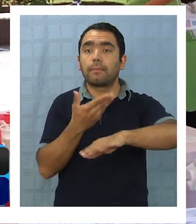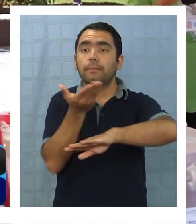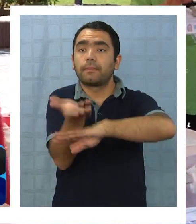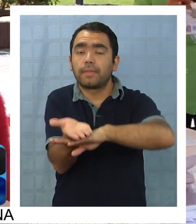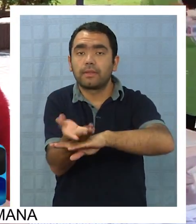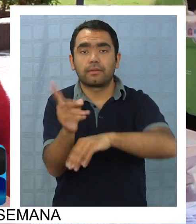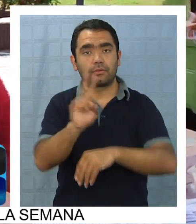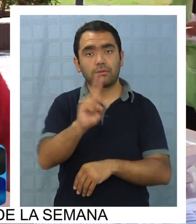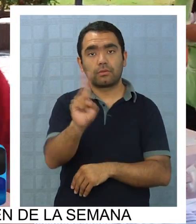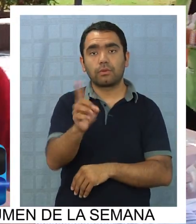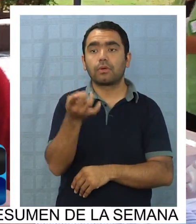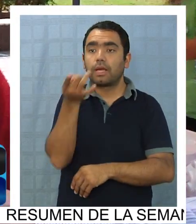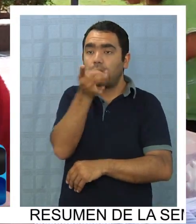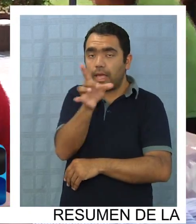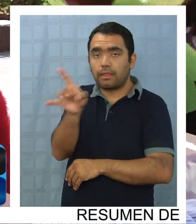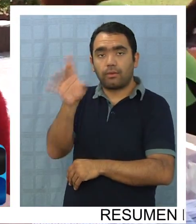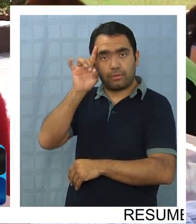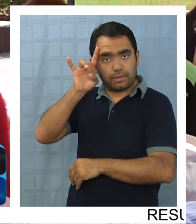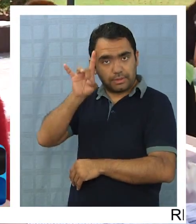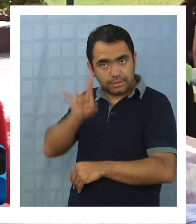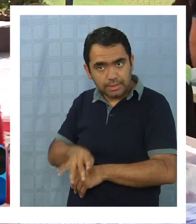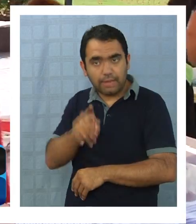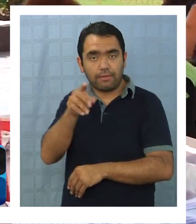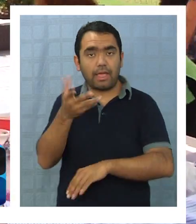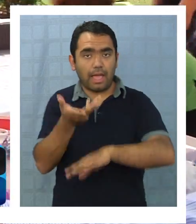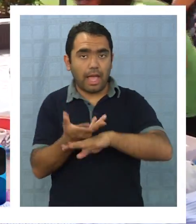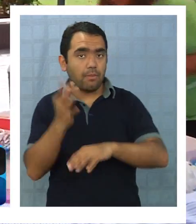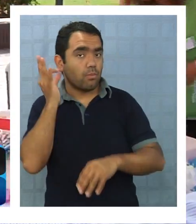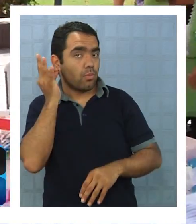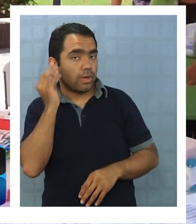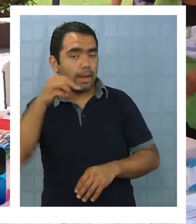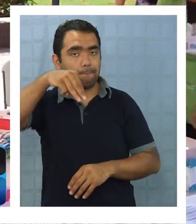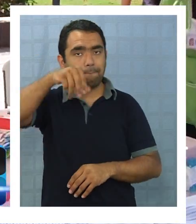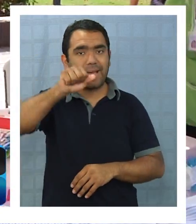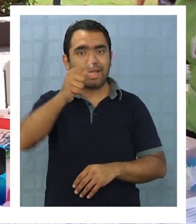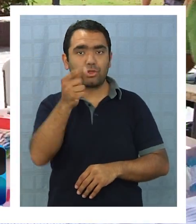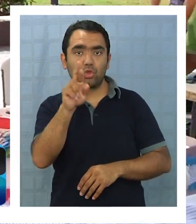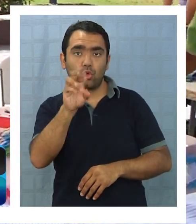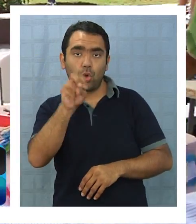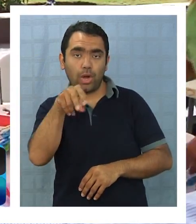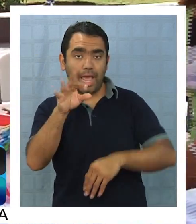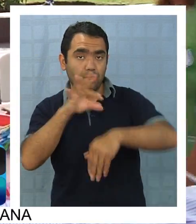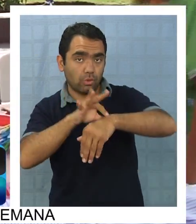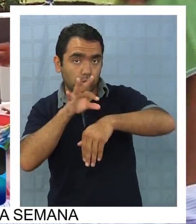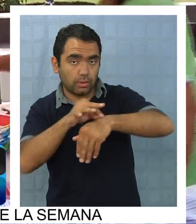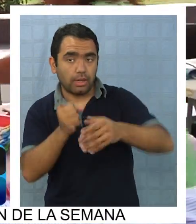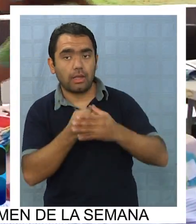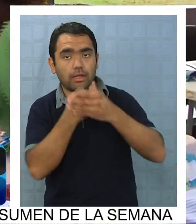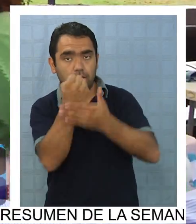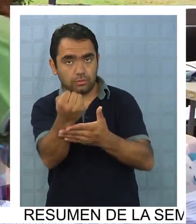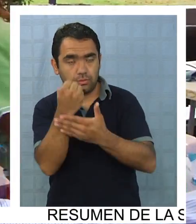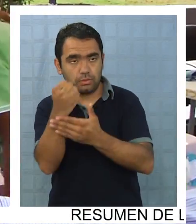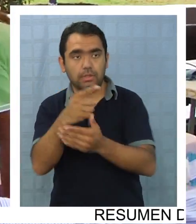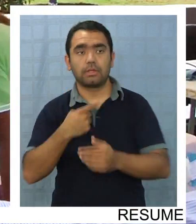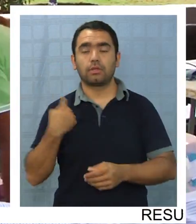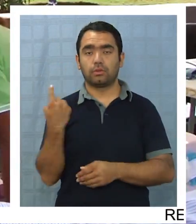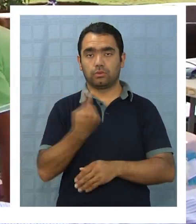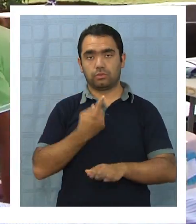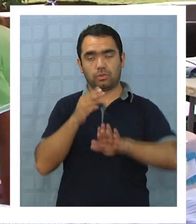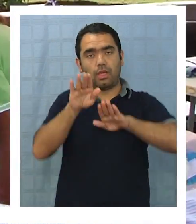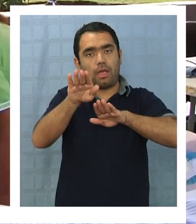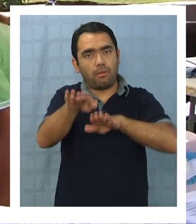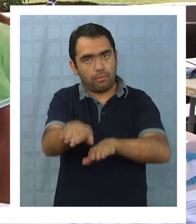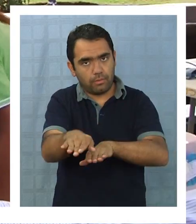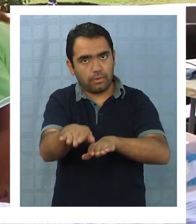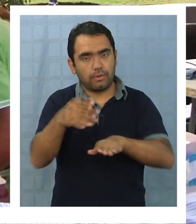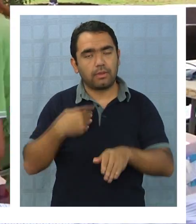matrona porque cada una sabe que tiene su matrona de cabecera quien la puede apoyar frente a esto y nosotras la apoyamos desde la etapa de